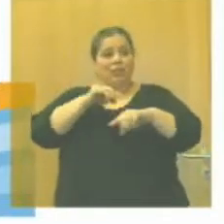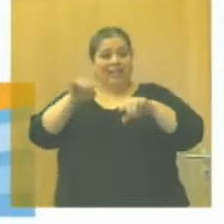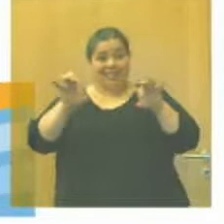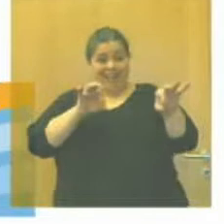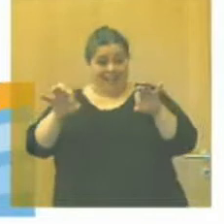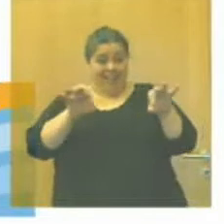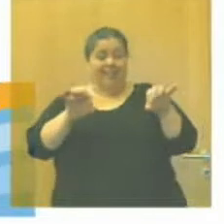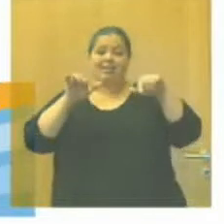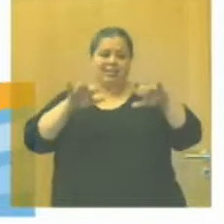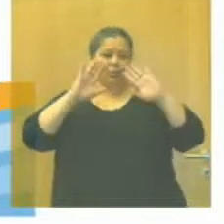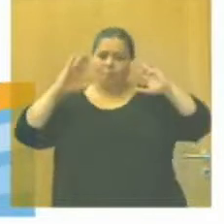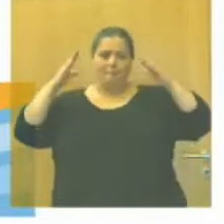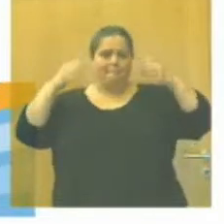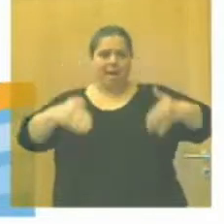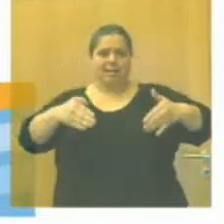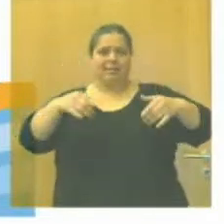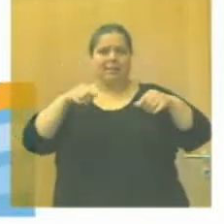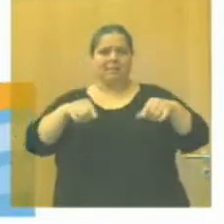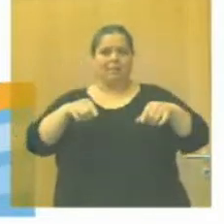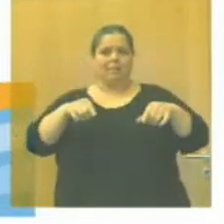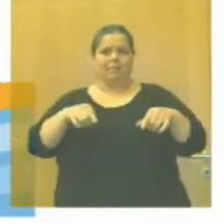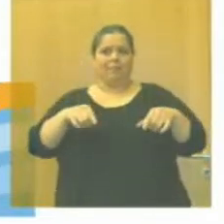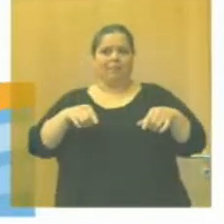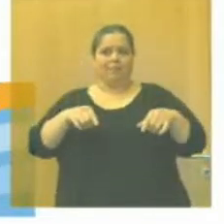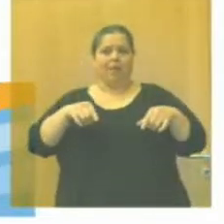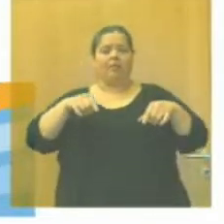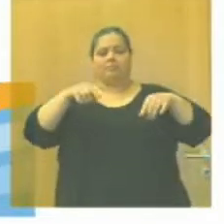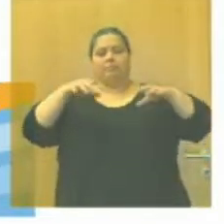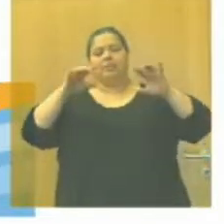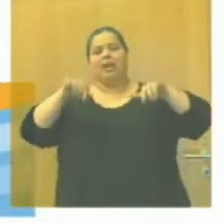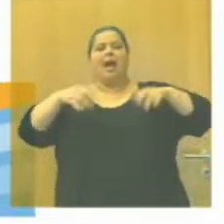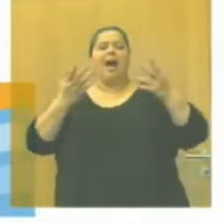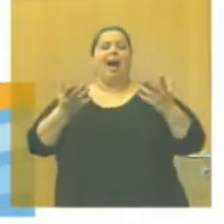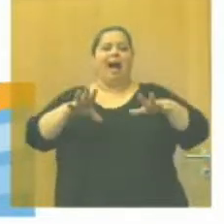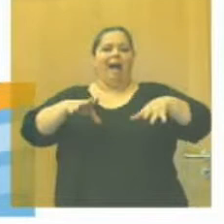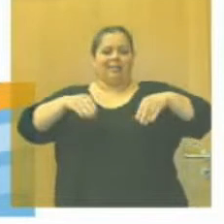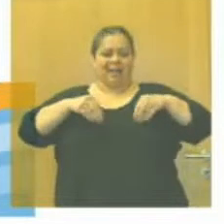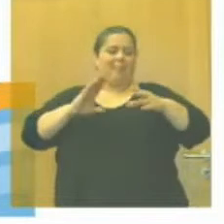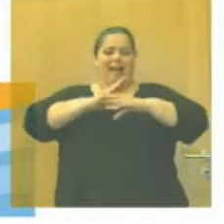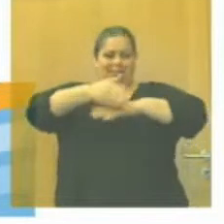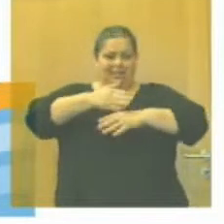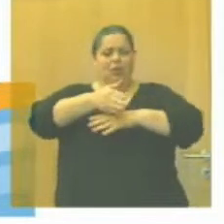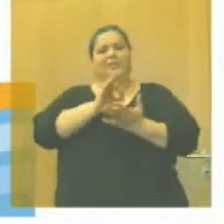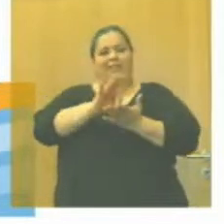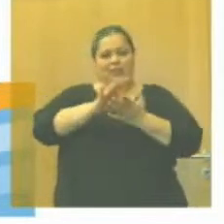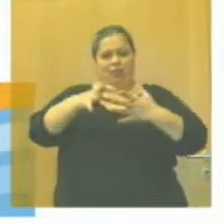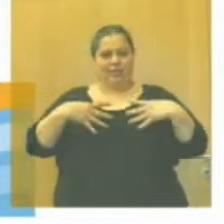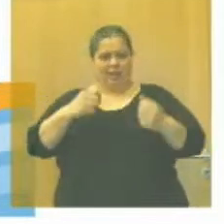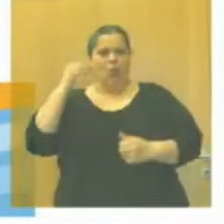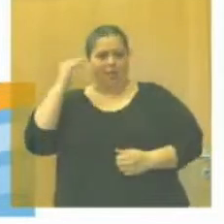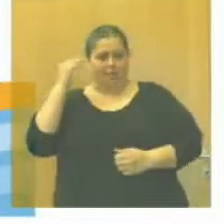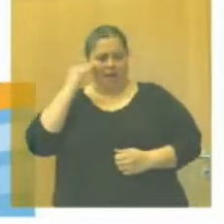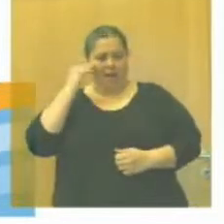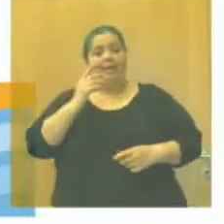enfocar más en temas que tienen que ver con la protección de la niñez y el acceso a servicios de salud mental. Y en República